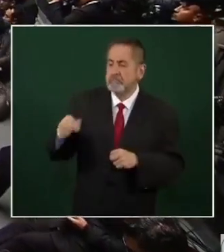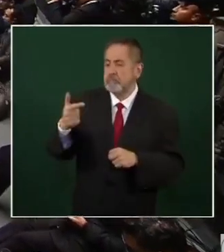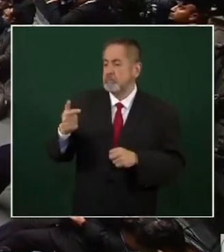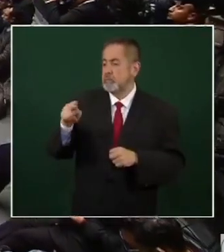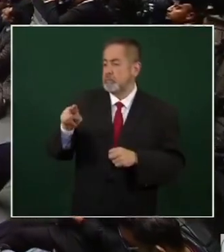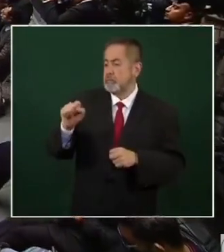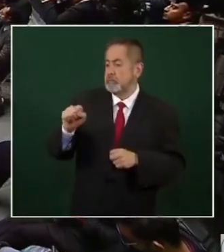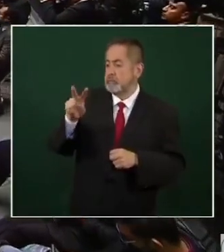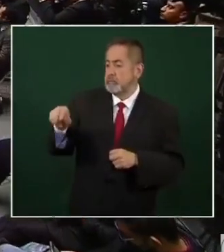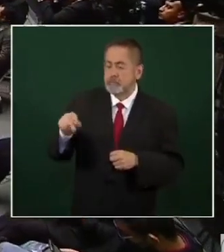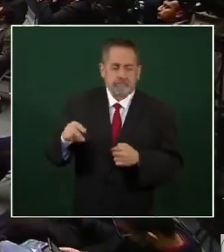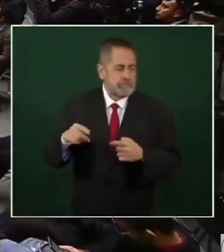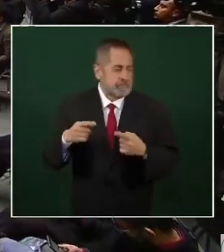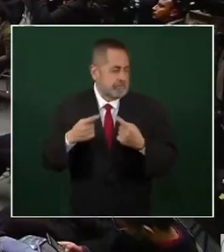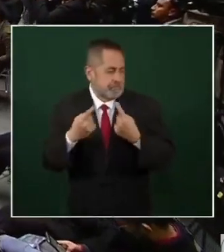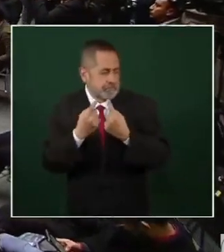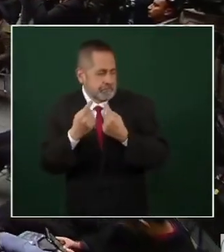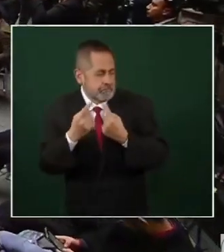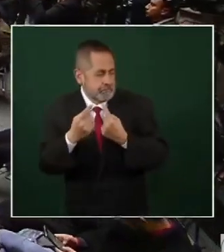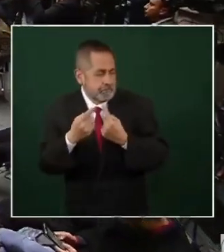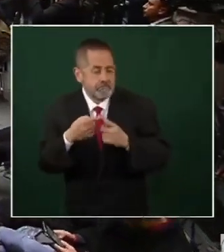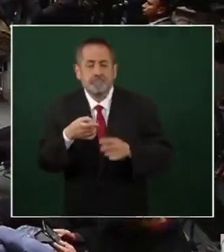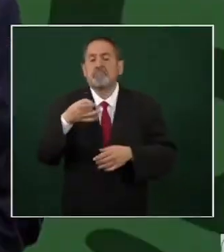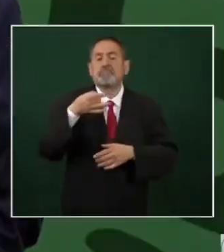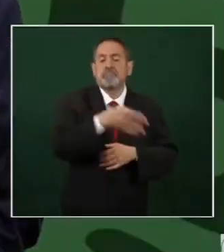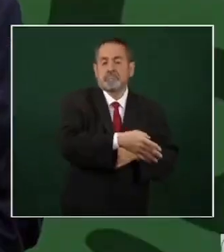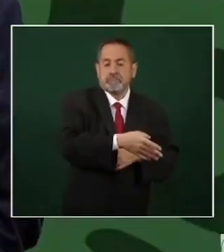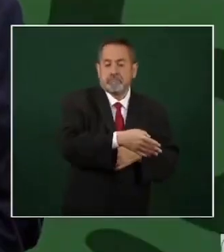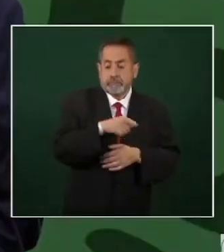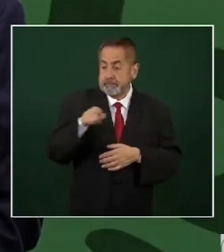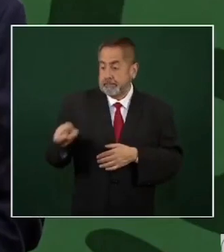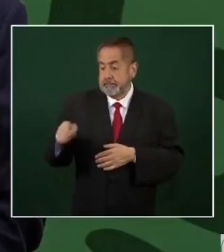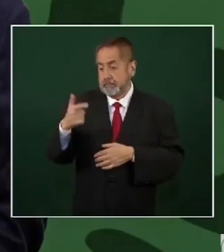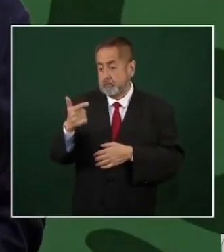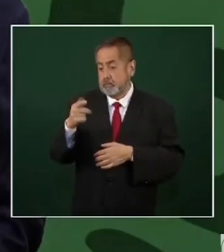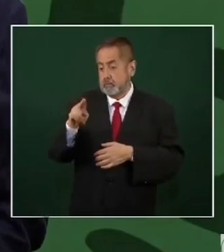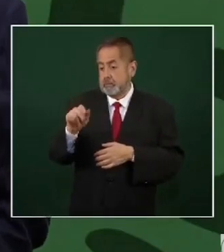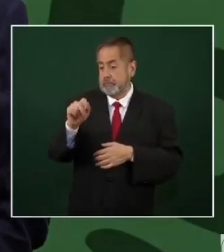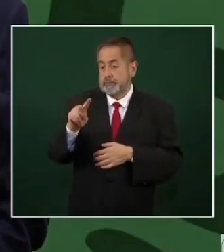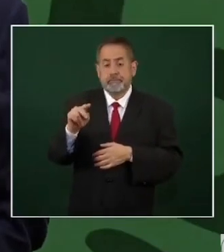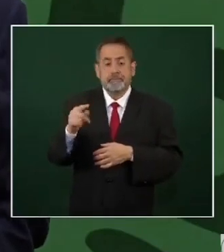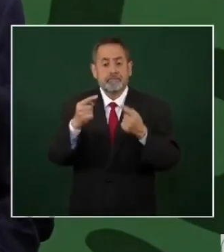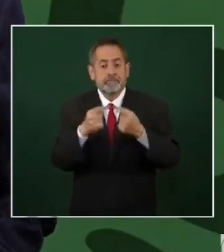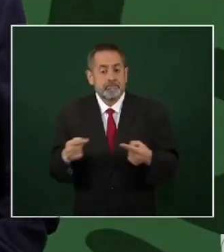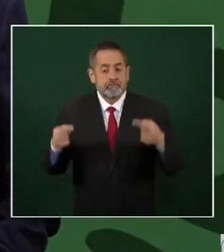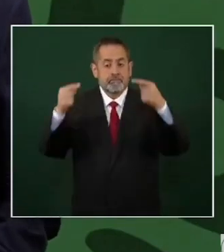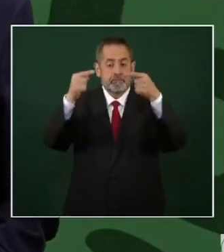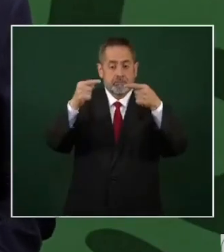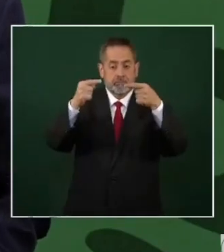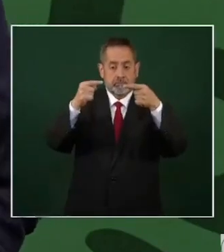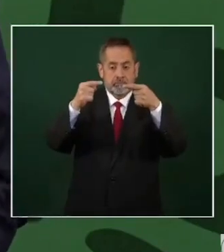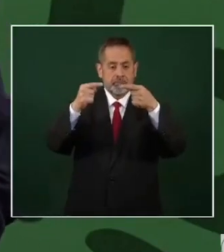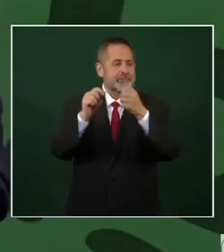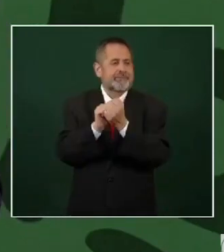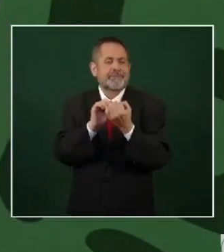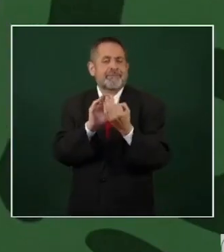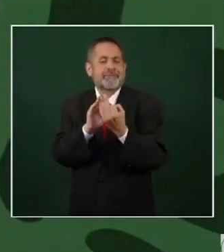y va a enfrentar la final con su